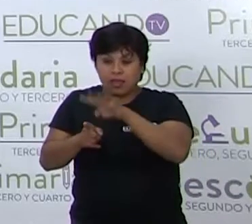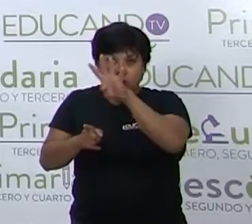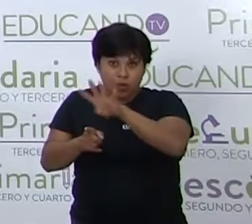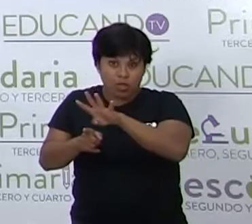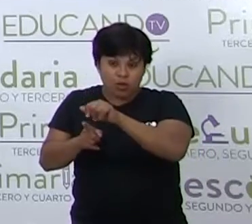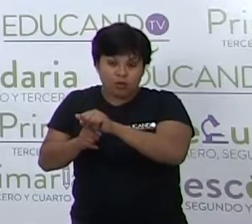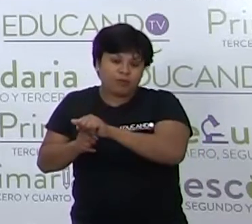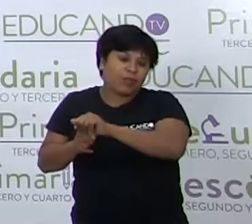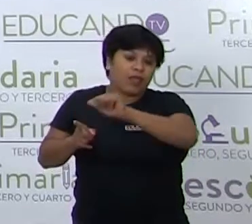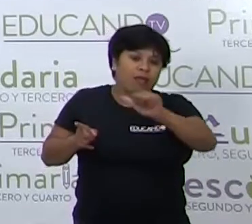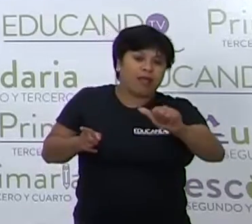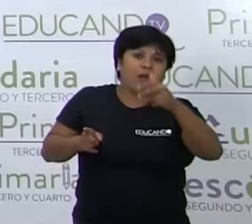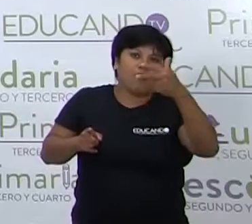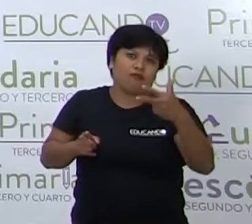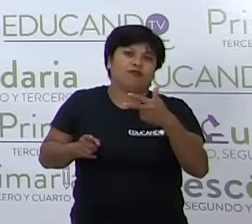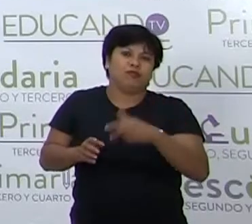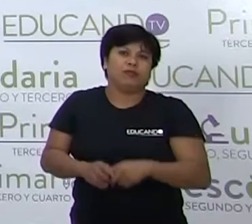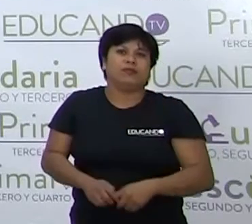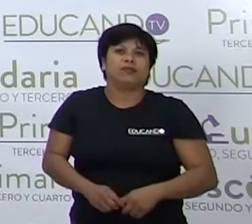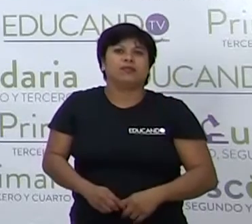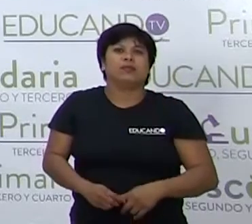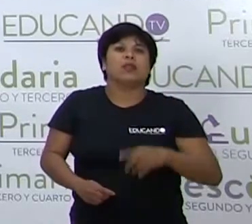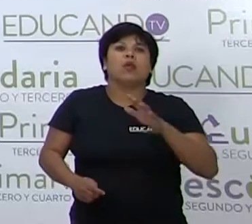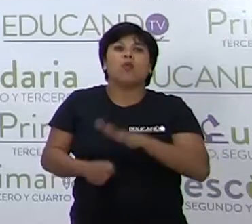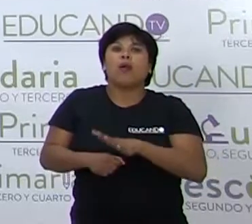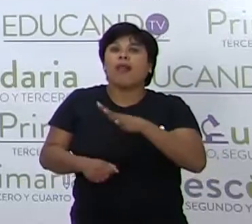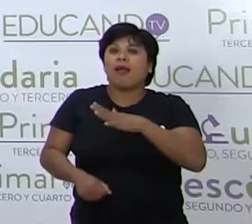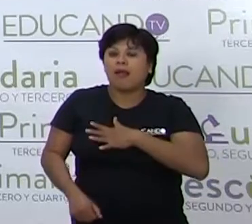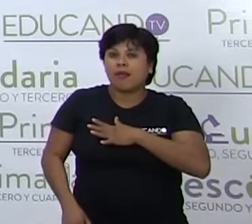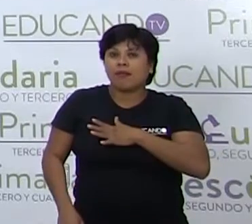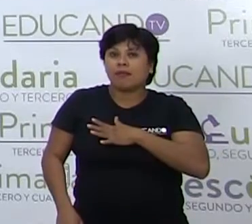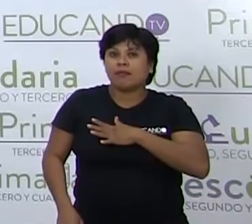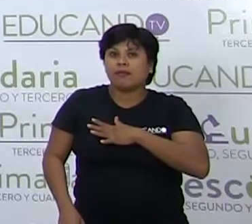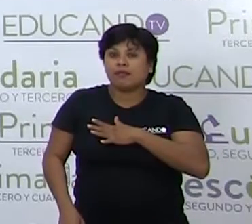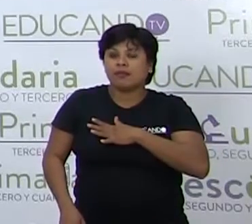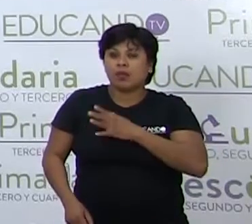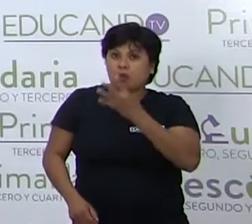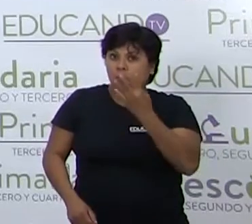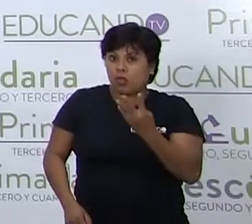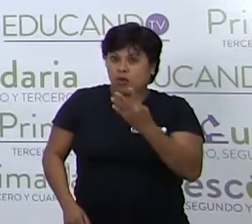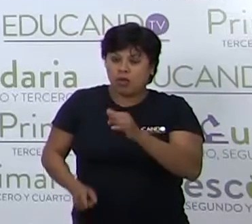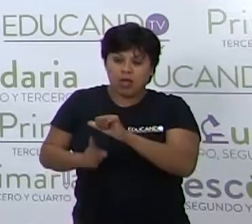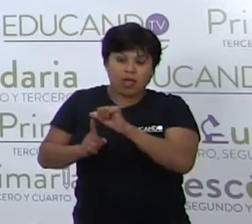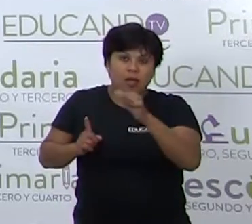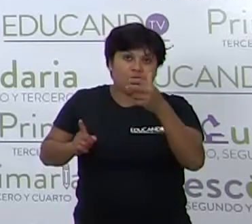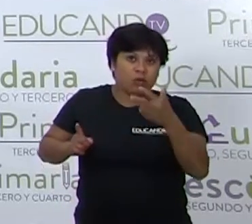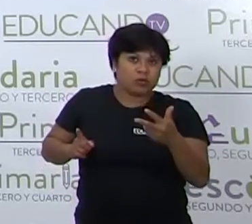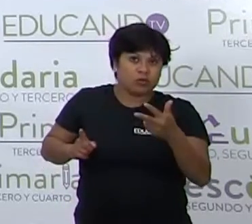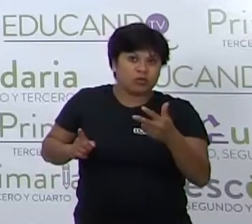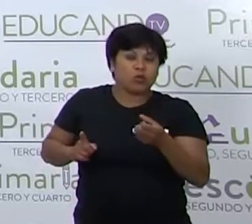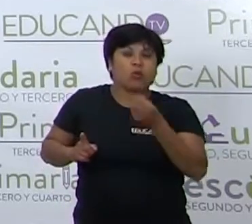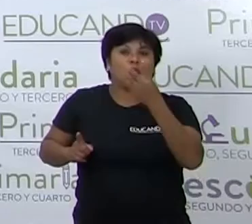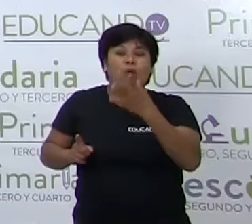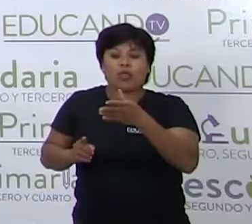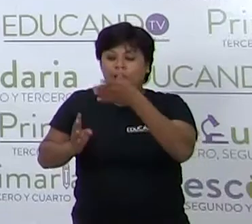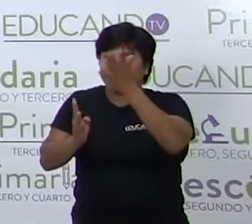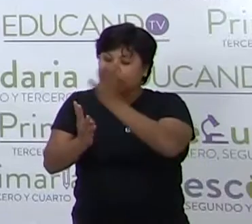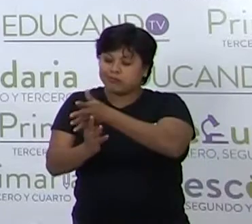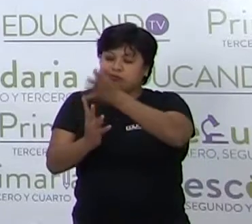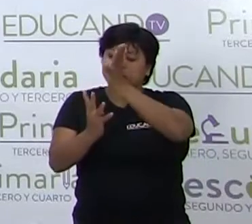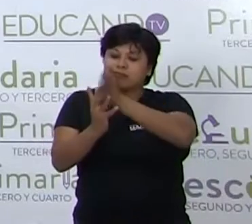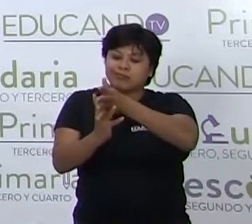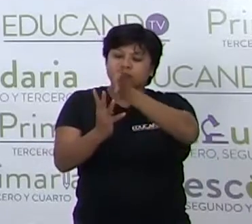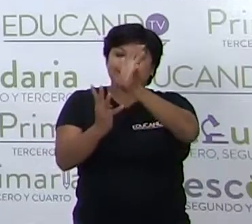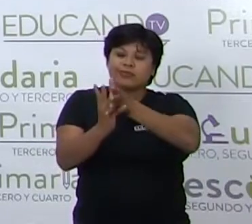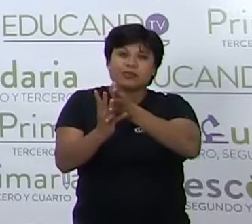4 y el 8. ¿Qué distancia existe? 4 a 8. ¿Cuánto hay de